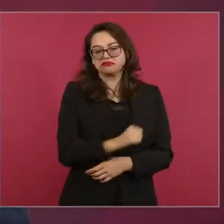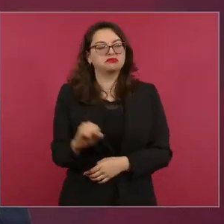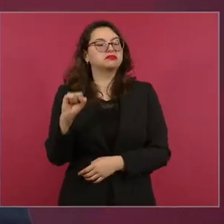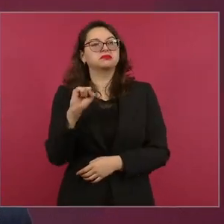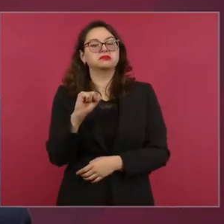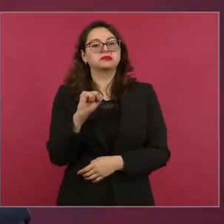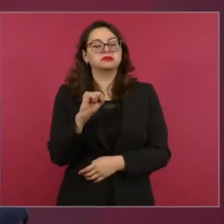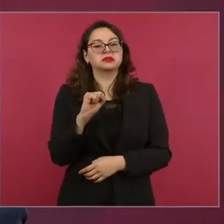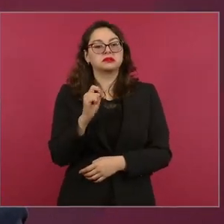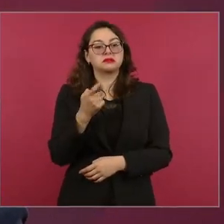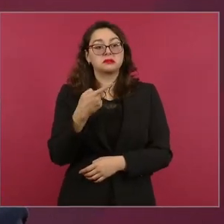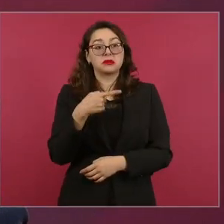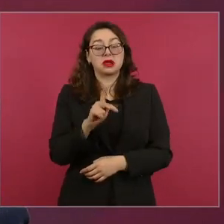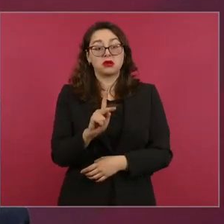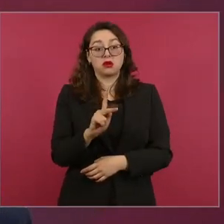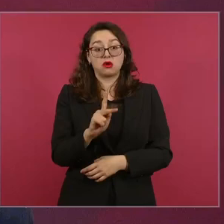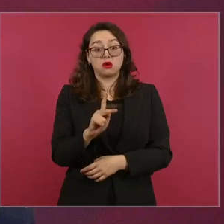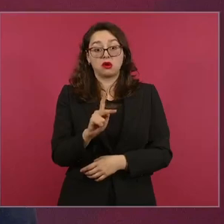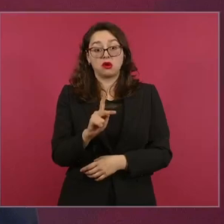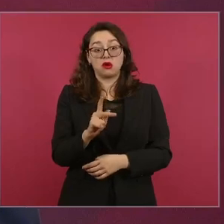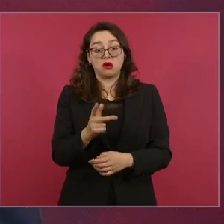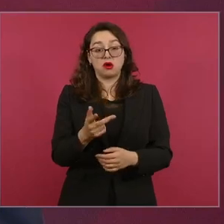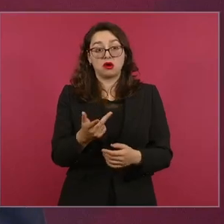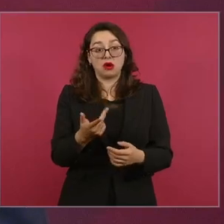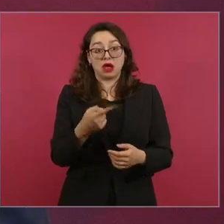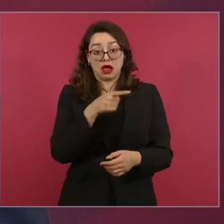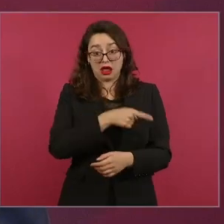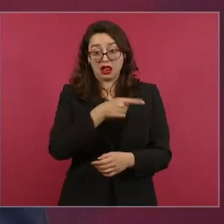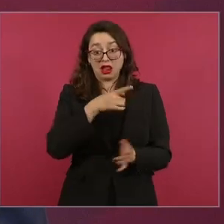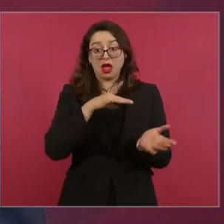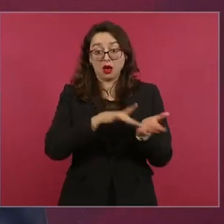revolucionario, fue porfirista,